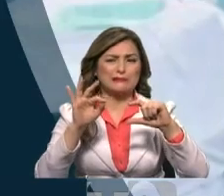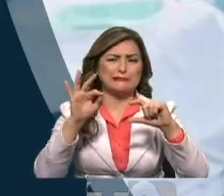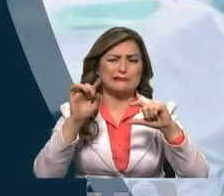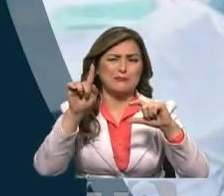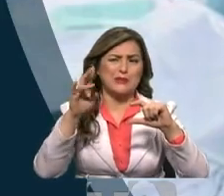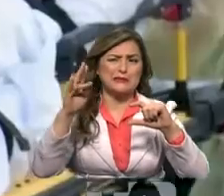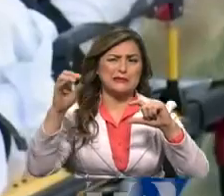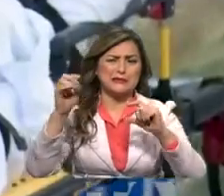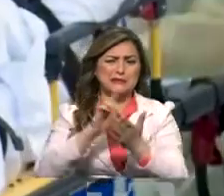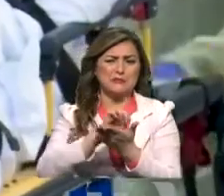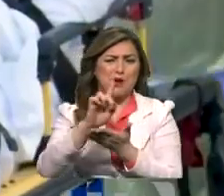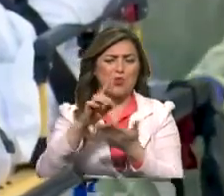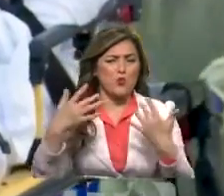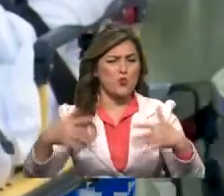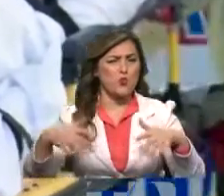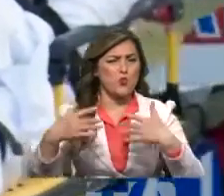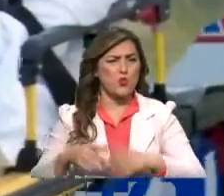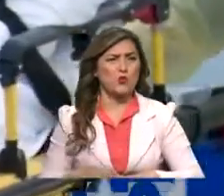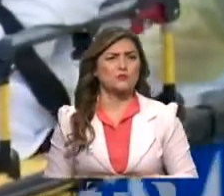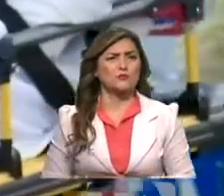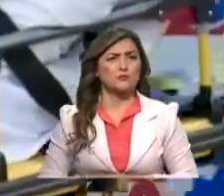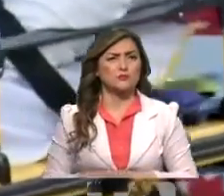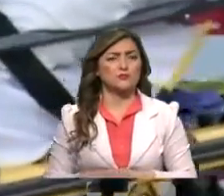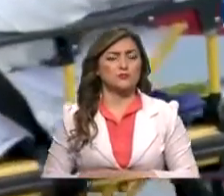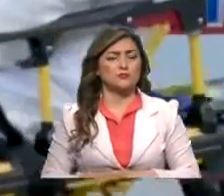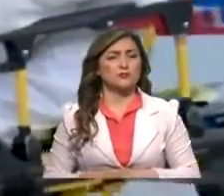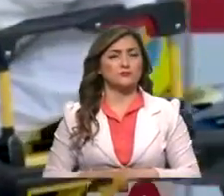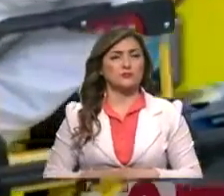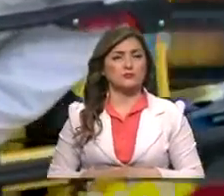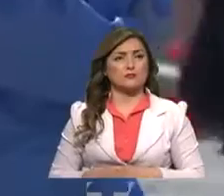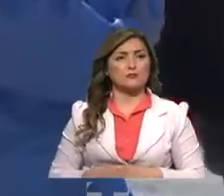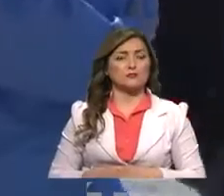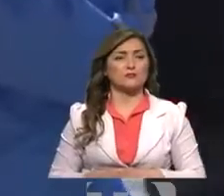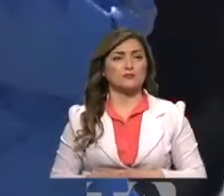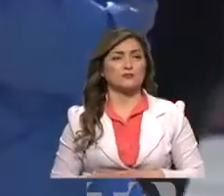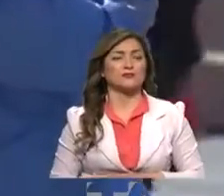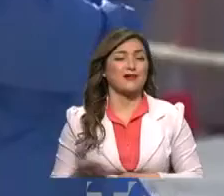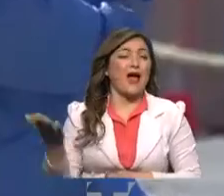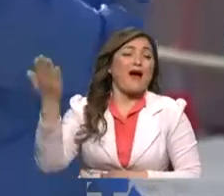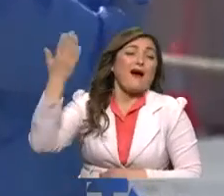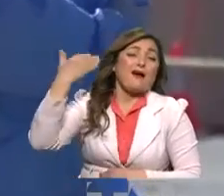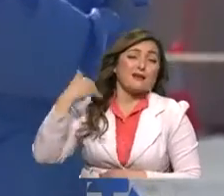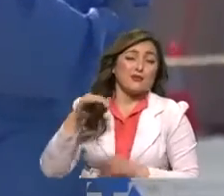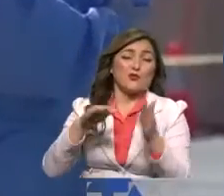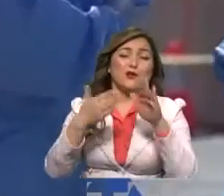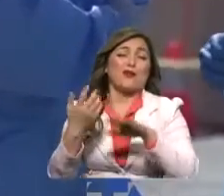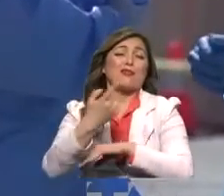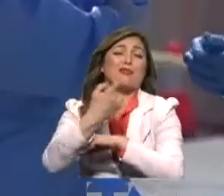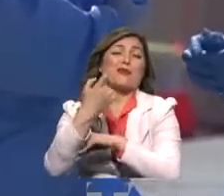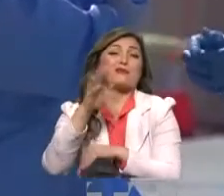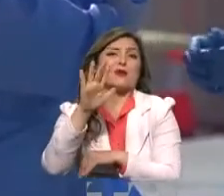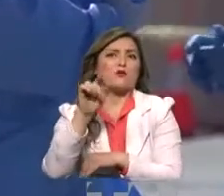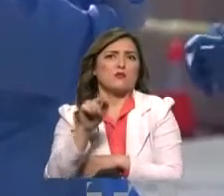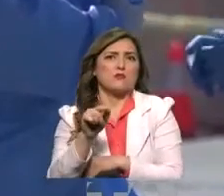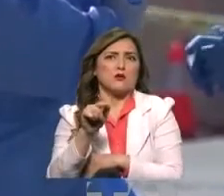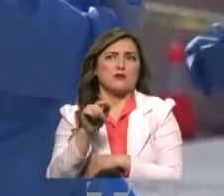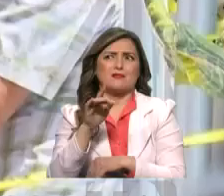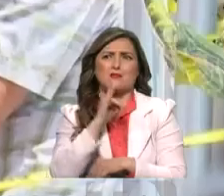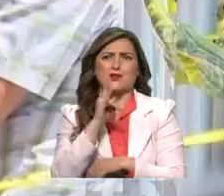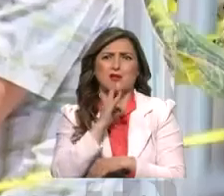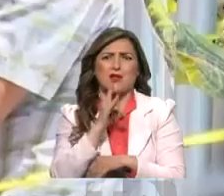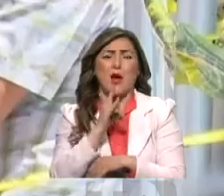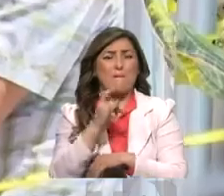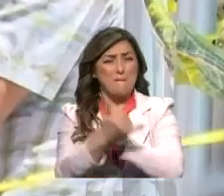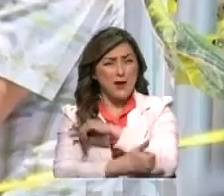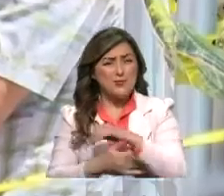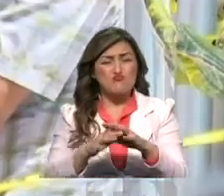en la semana. Nada que ver con los casi 5,000 personas que morían por día en ese país. Es un país enorme, pero